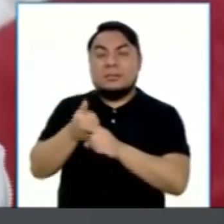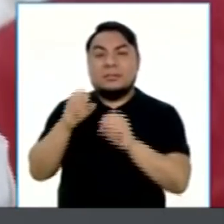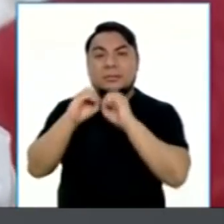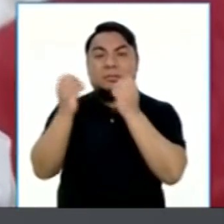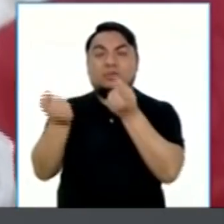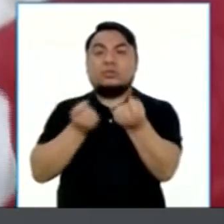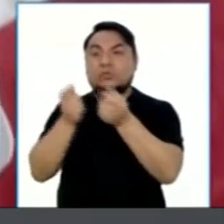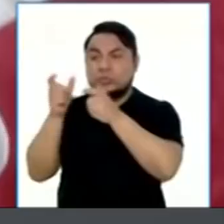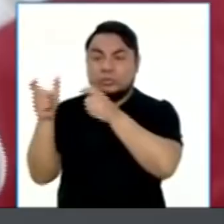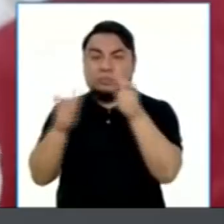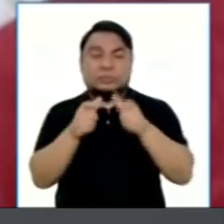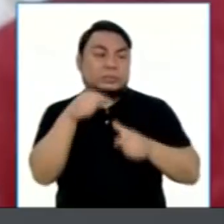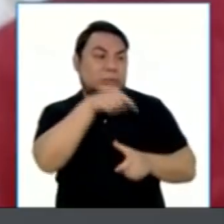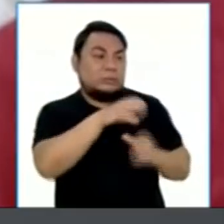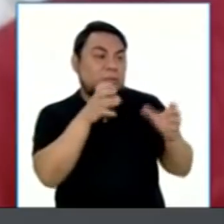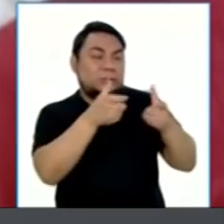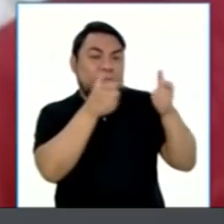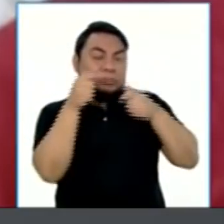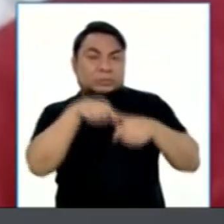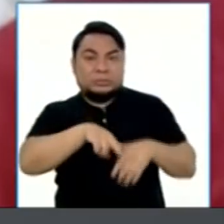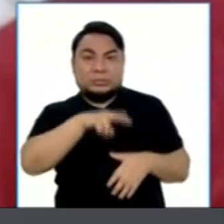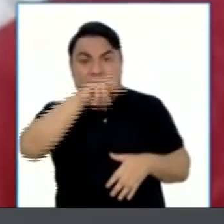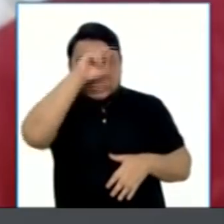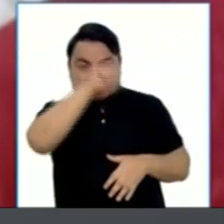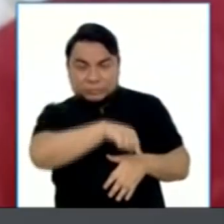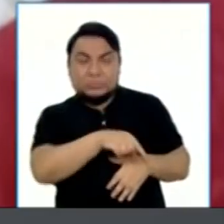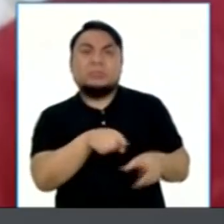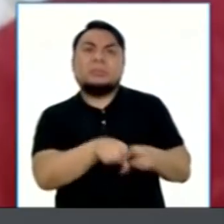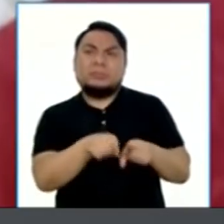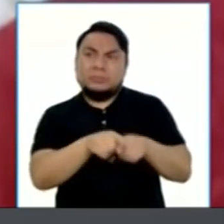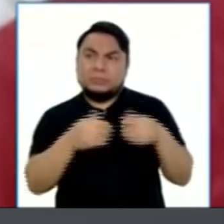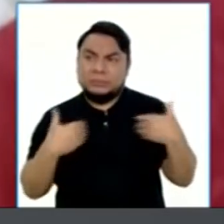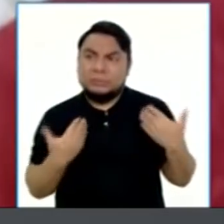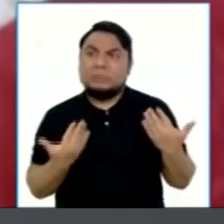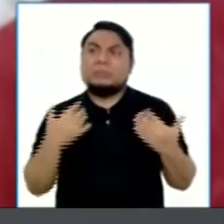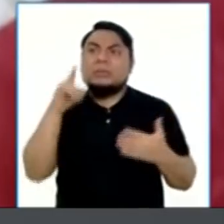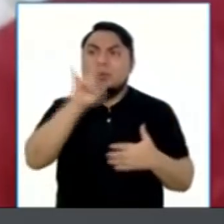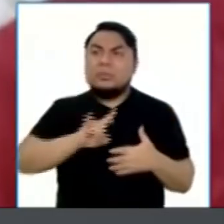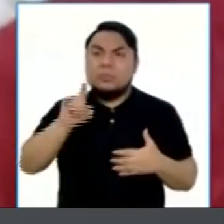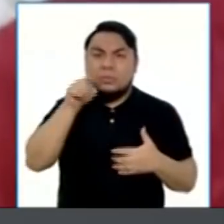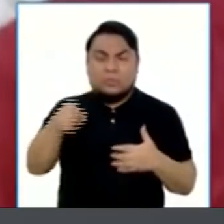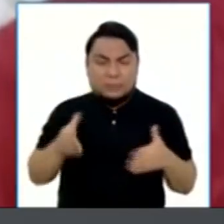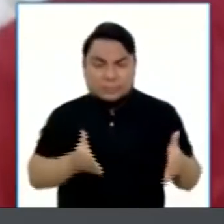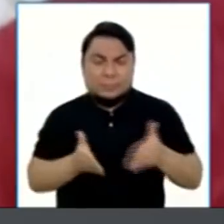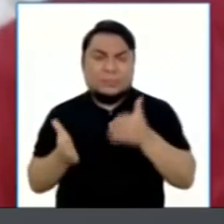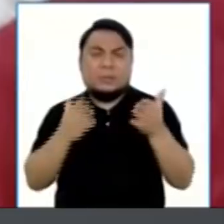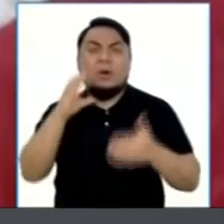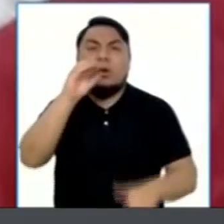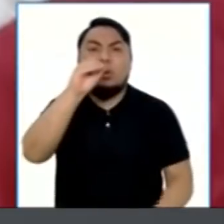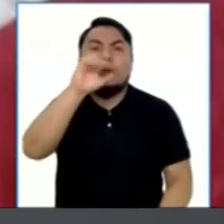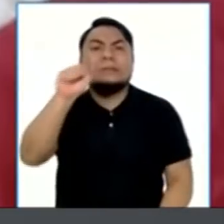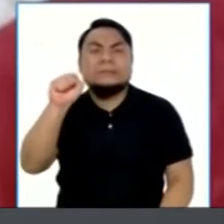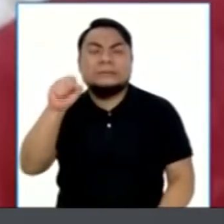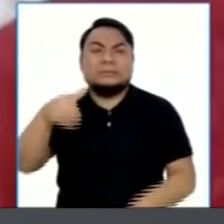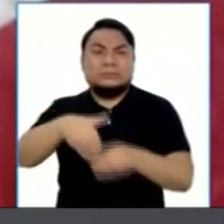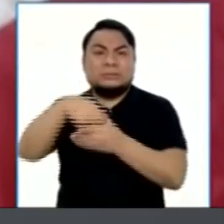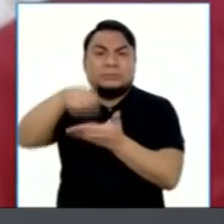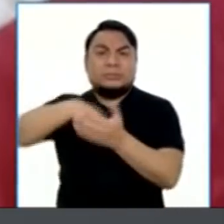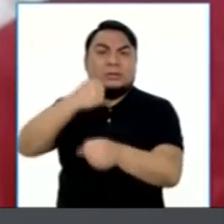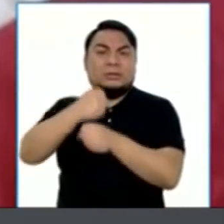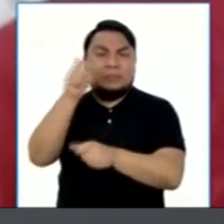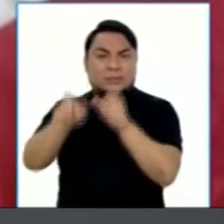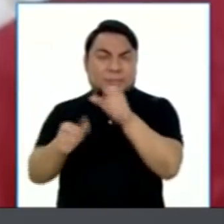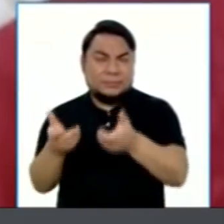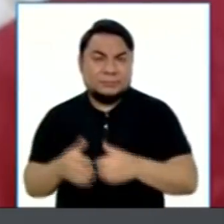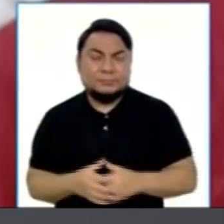órgano de control, la Contraloría General de la República, hace uso de este mecanismo, órdenes de servicio para contratar